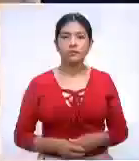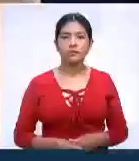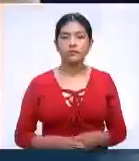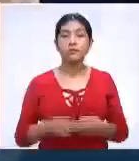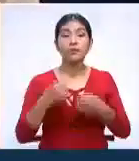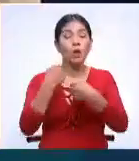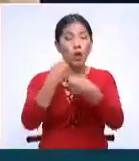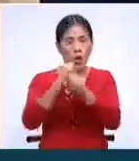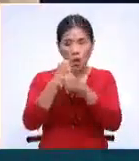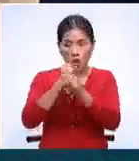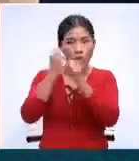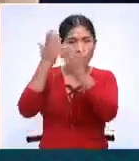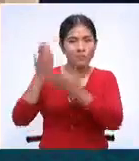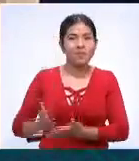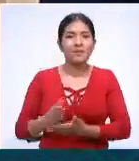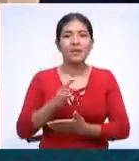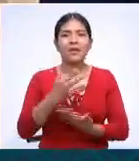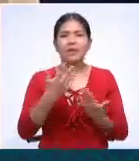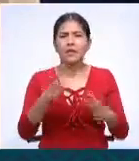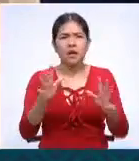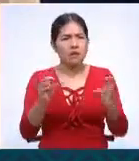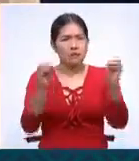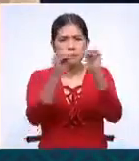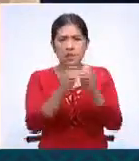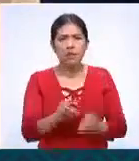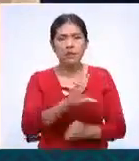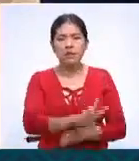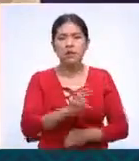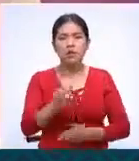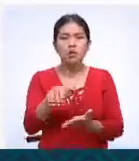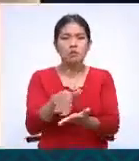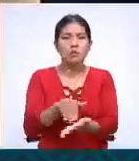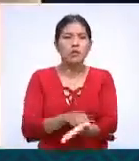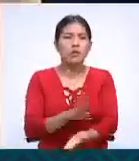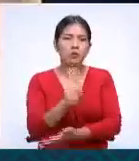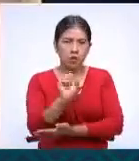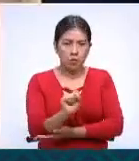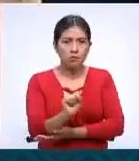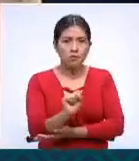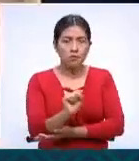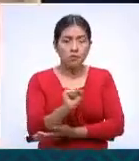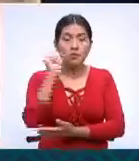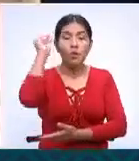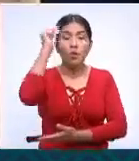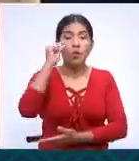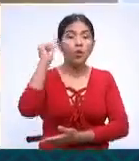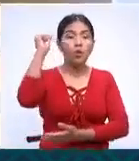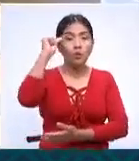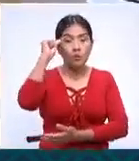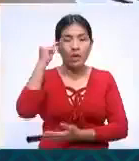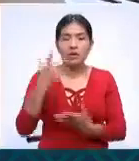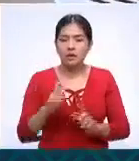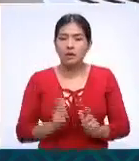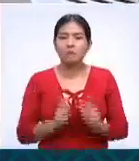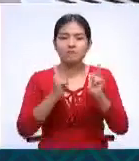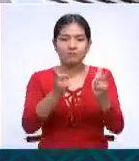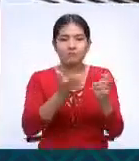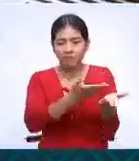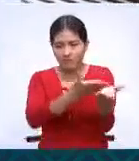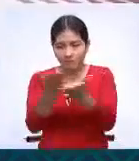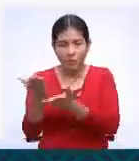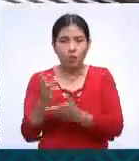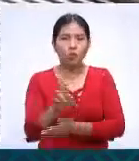es una obra de más de 32 millones de bolivianos que el gobierno nacional le entrega hoy a